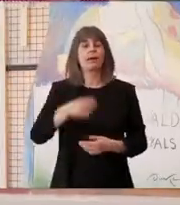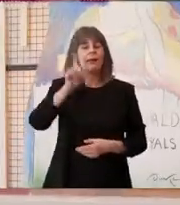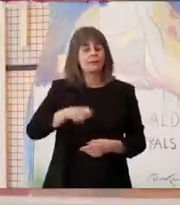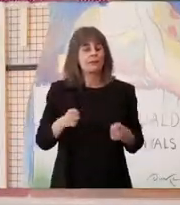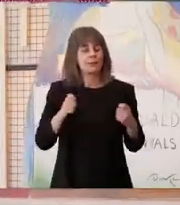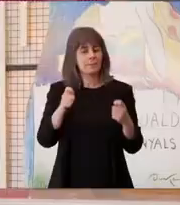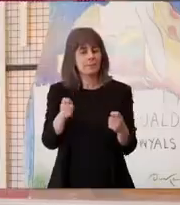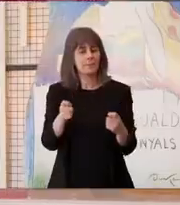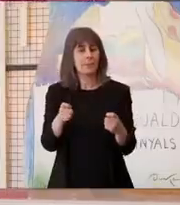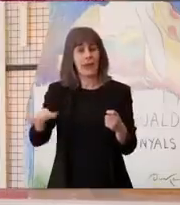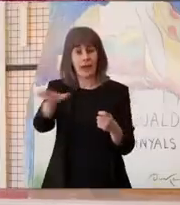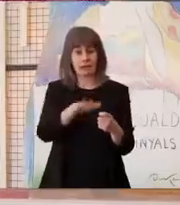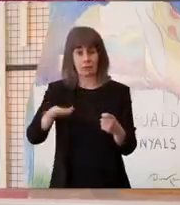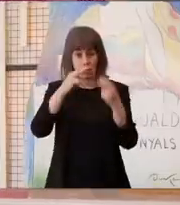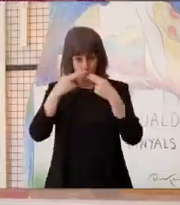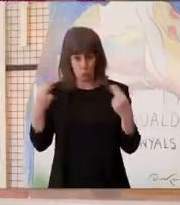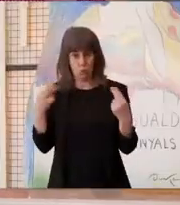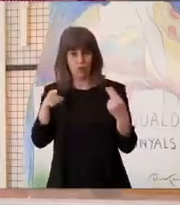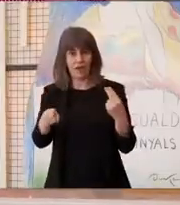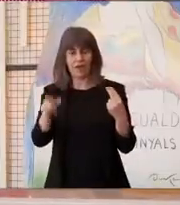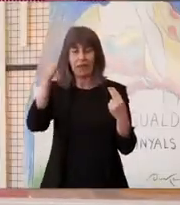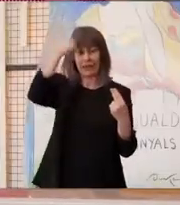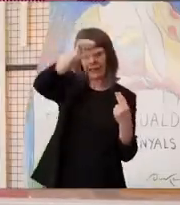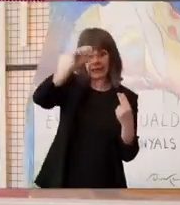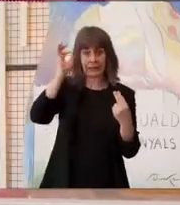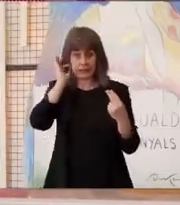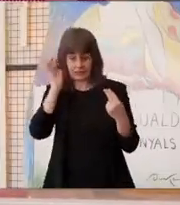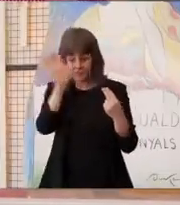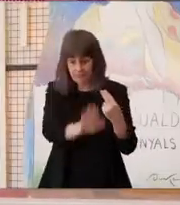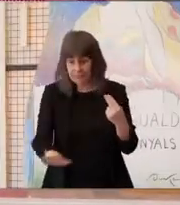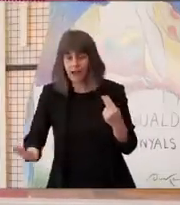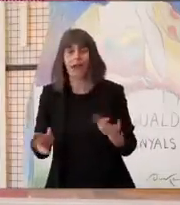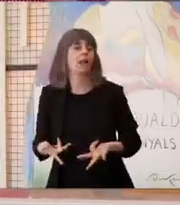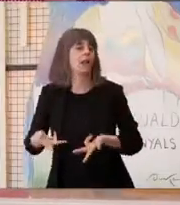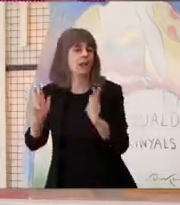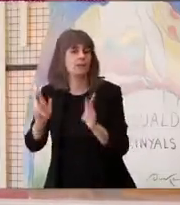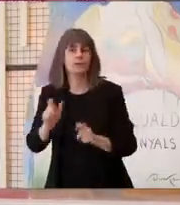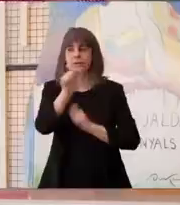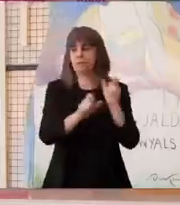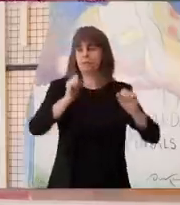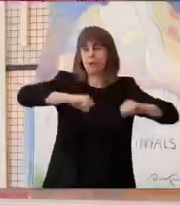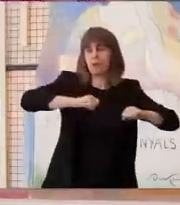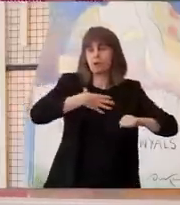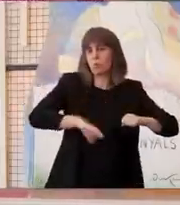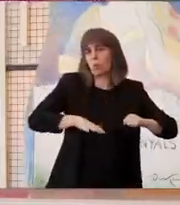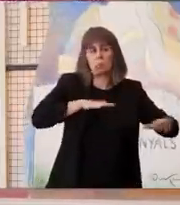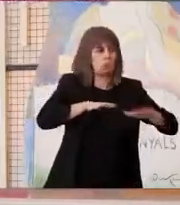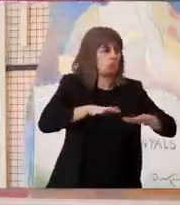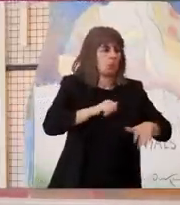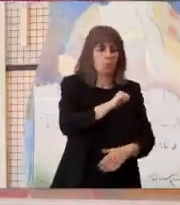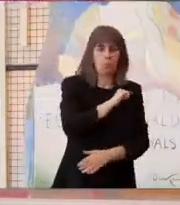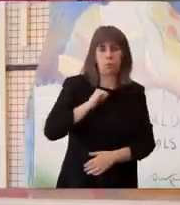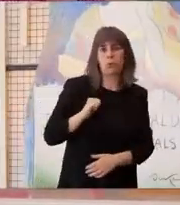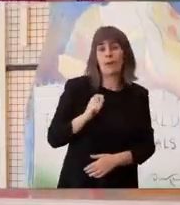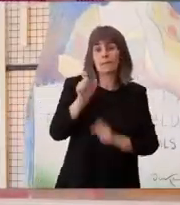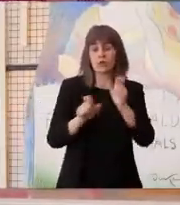en ese espacio público las niñas y los niños puedan ser libres personas mayores se pueda mover con autonomía las personas con